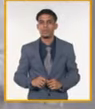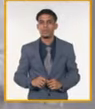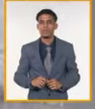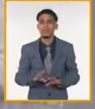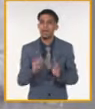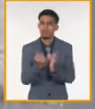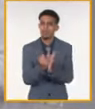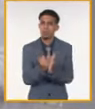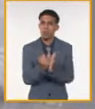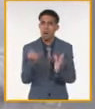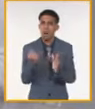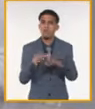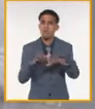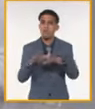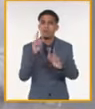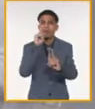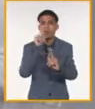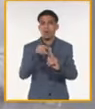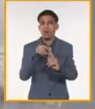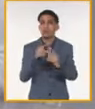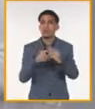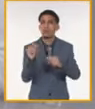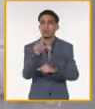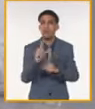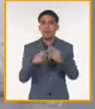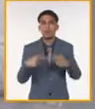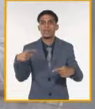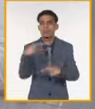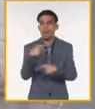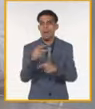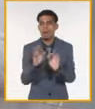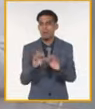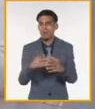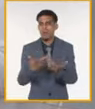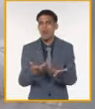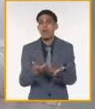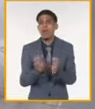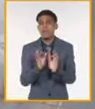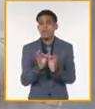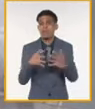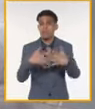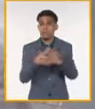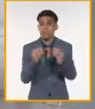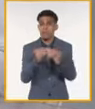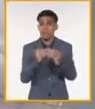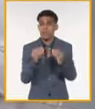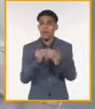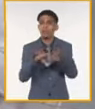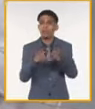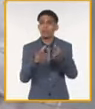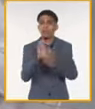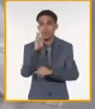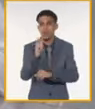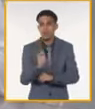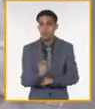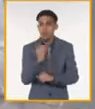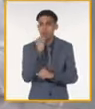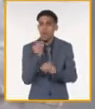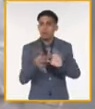aprobaron en su momento con un objeto social principal que es el que está en relacionado con el resto de la economía para